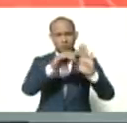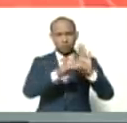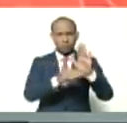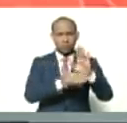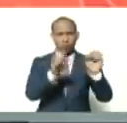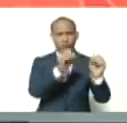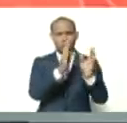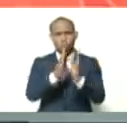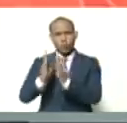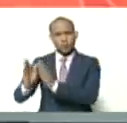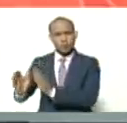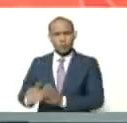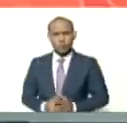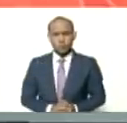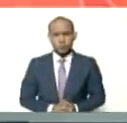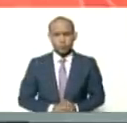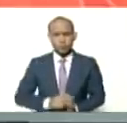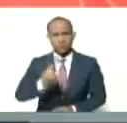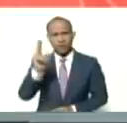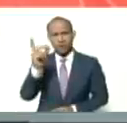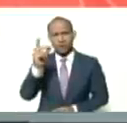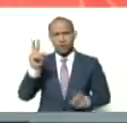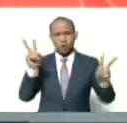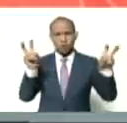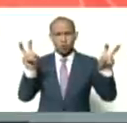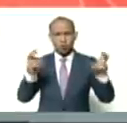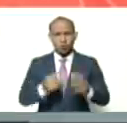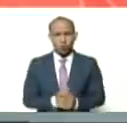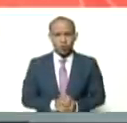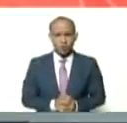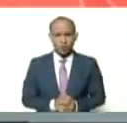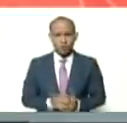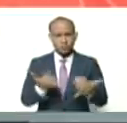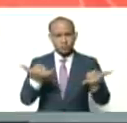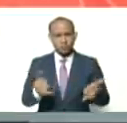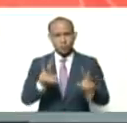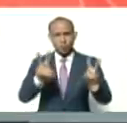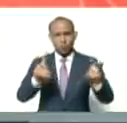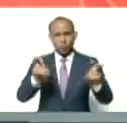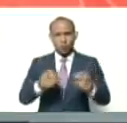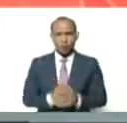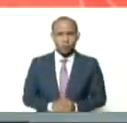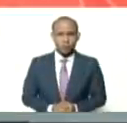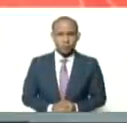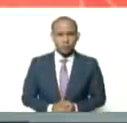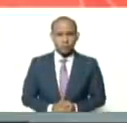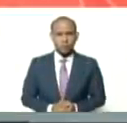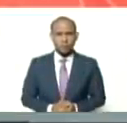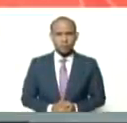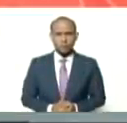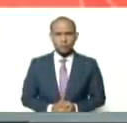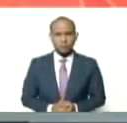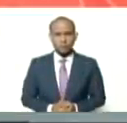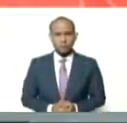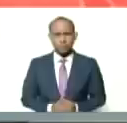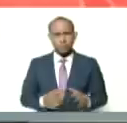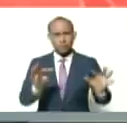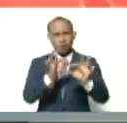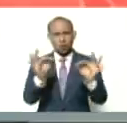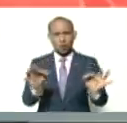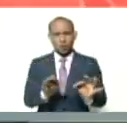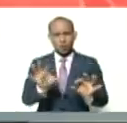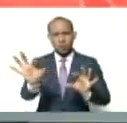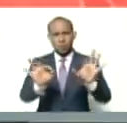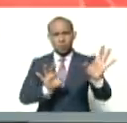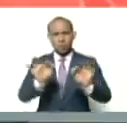organizativas. El segundo tema, muy de actualidad, muy caliente y picante, el método para la